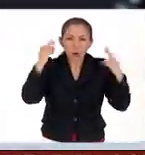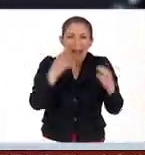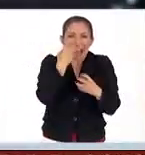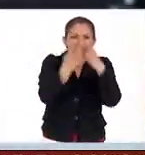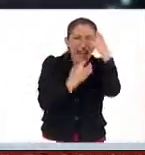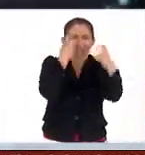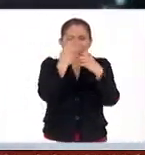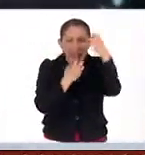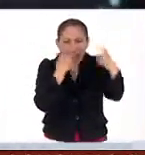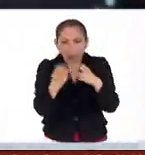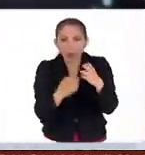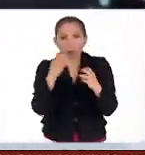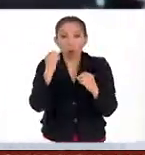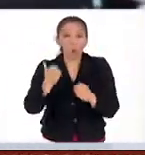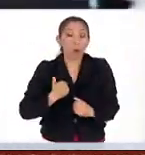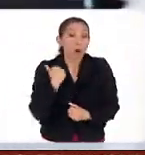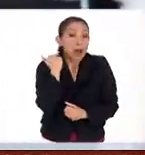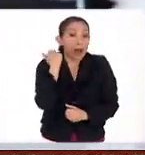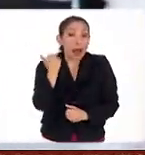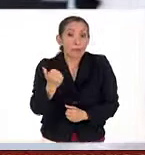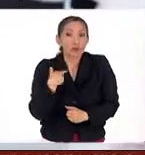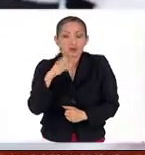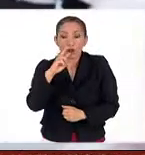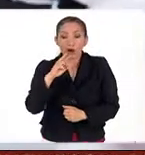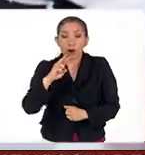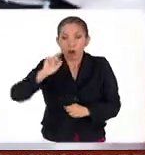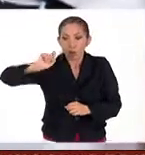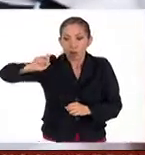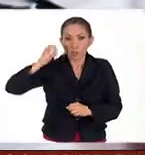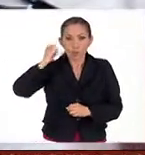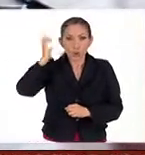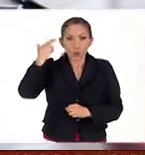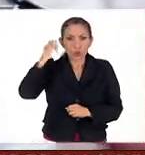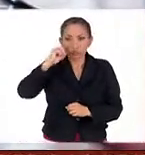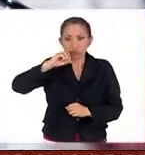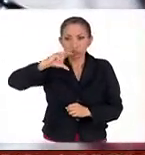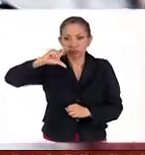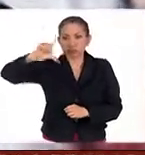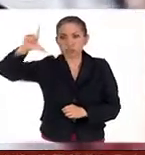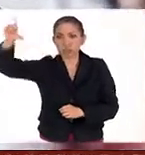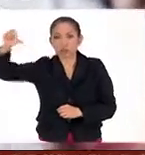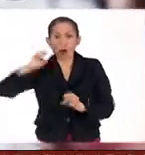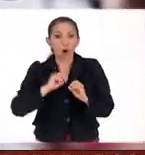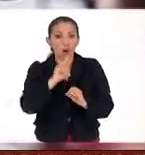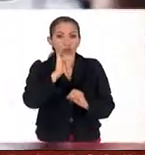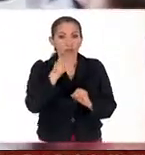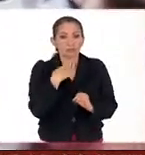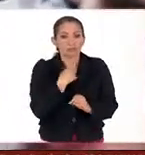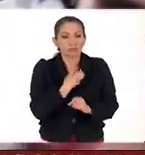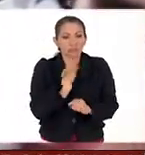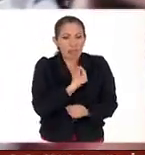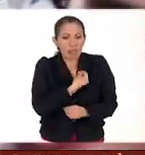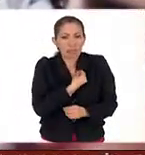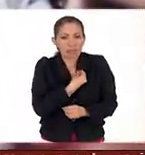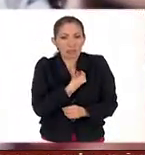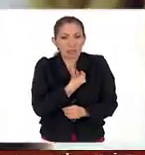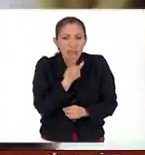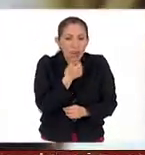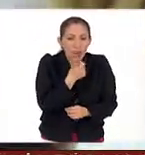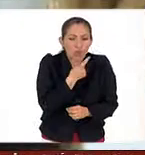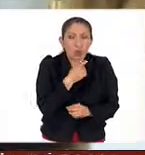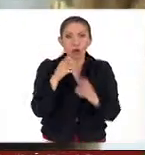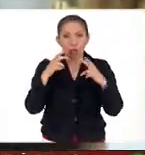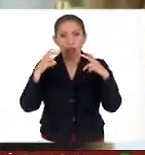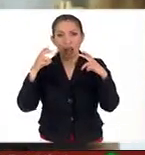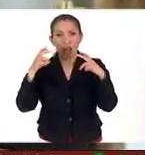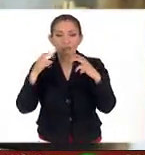de evitar el abuso de usar volúmenes muy fuertes y tonos muy forzados, ya sea los tonos agudos o los tonos